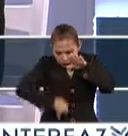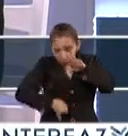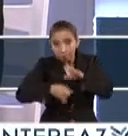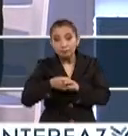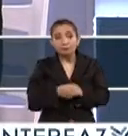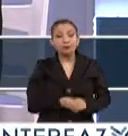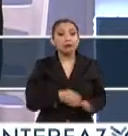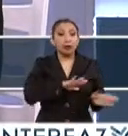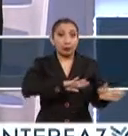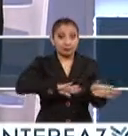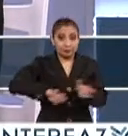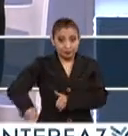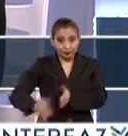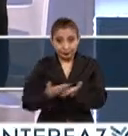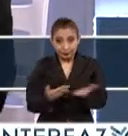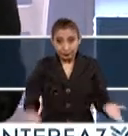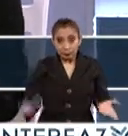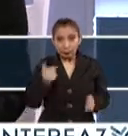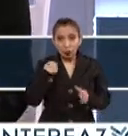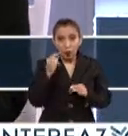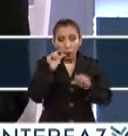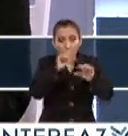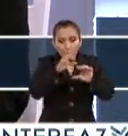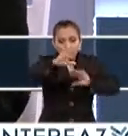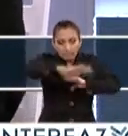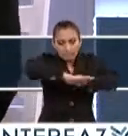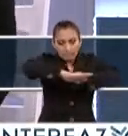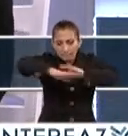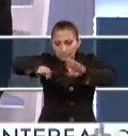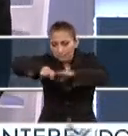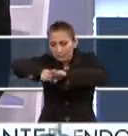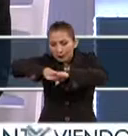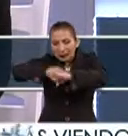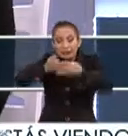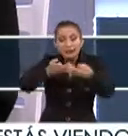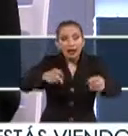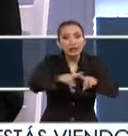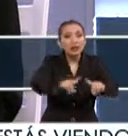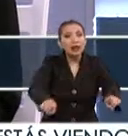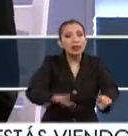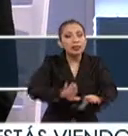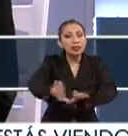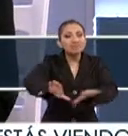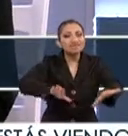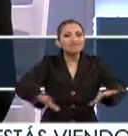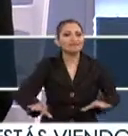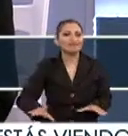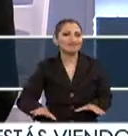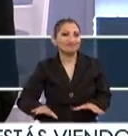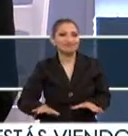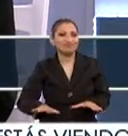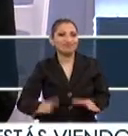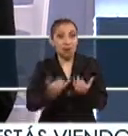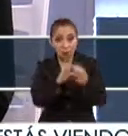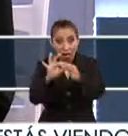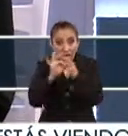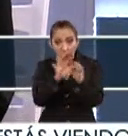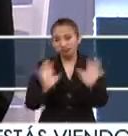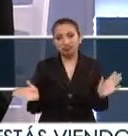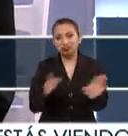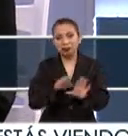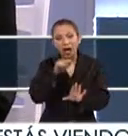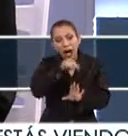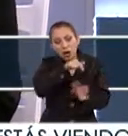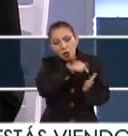profundidades. Ahora, cada pedacito de tierra se comporta completamente diferente, ¿no? Entonces, a pesar de que hay